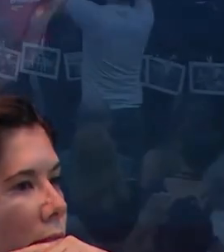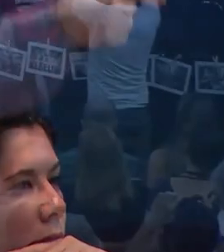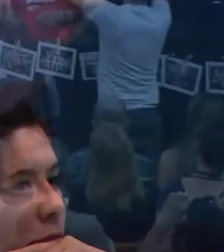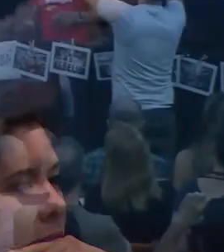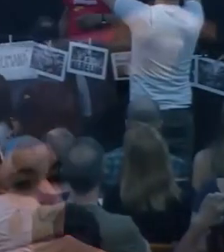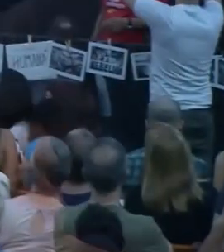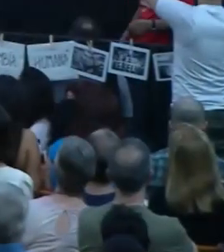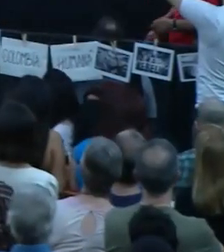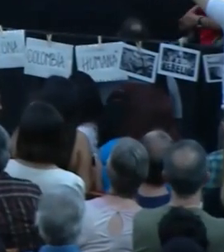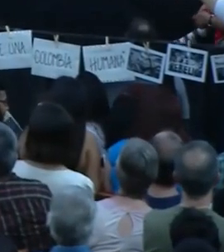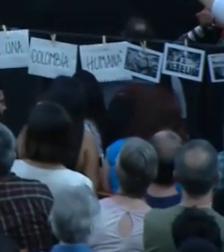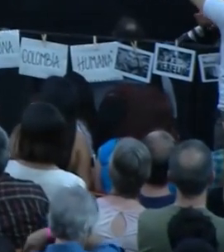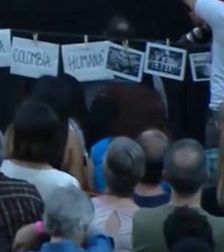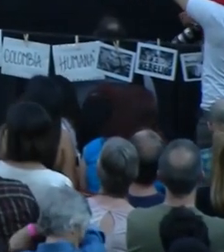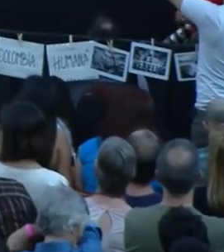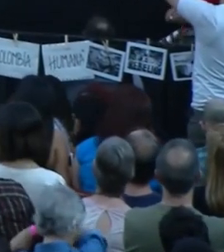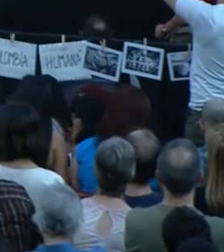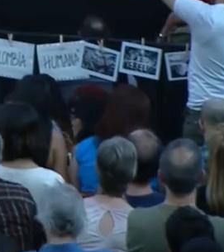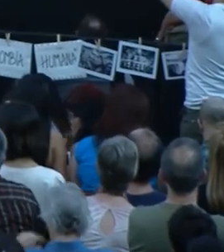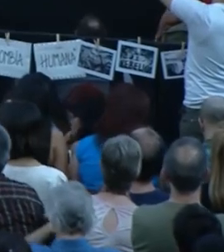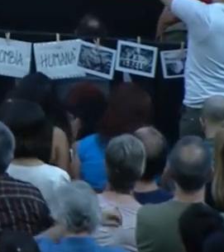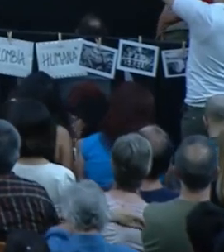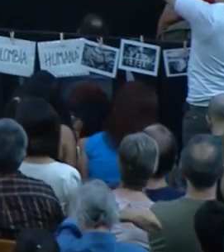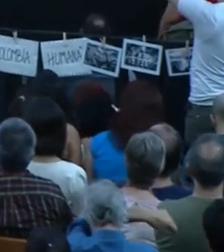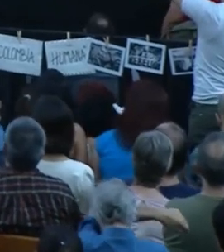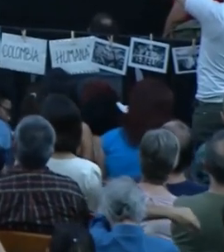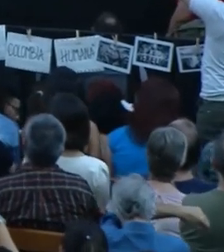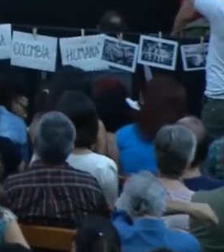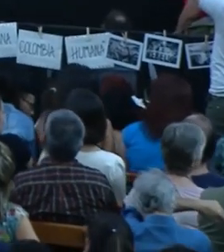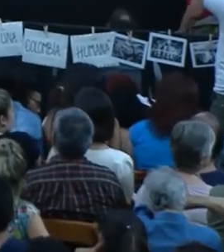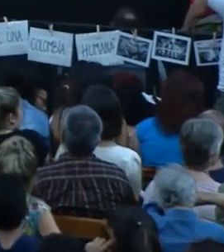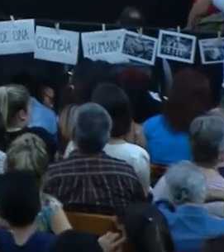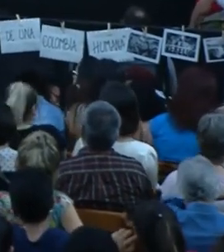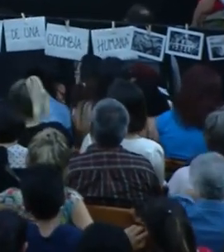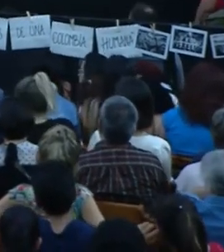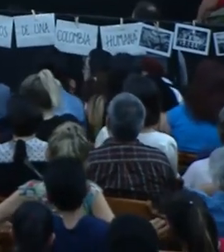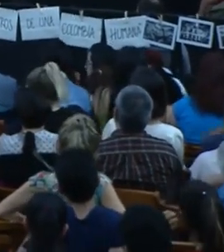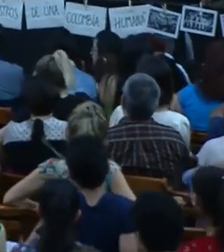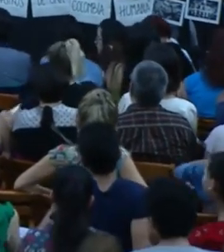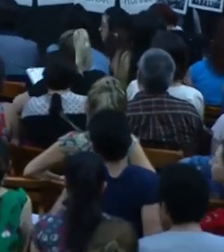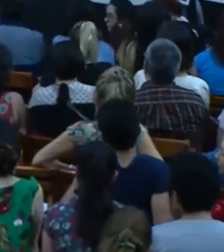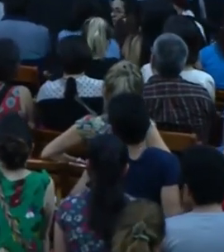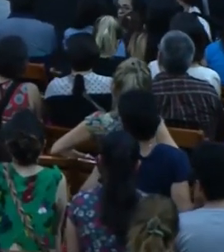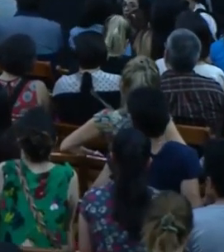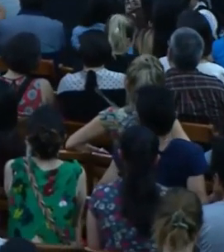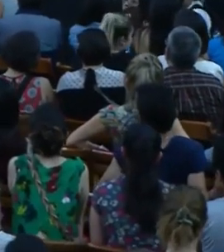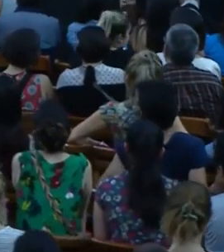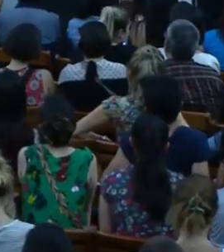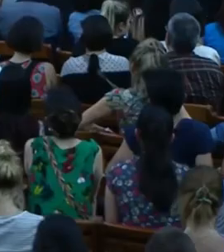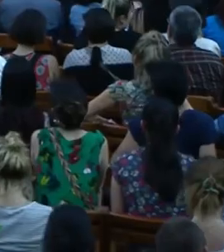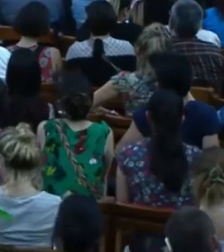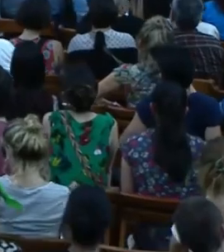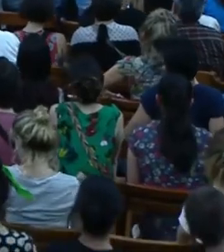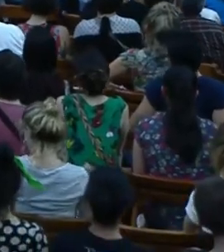el agua sea un privilegio para pocos y no un bien común, a los que querrían que la energía sea un privilegio para pocos y no un bien común.